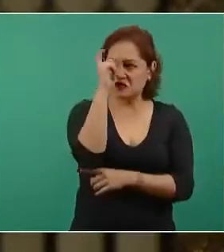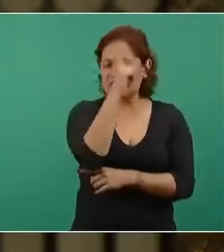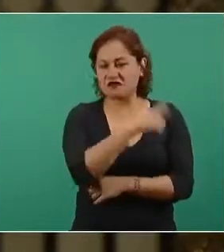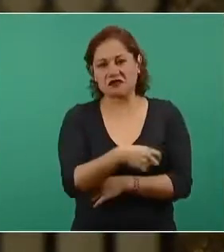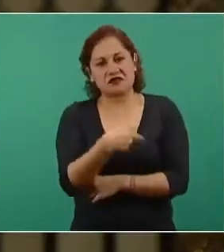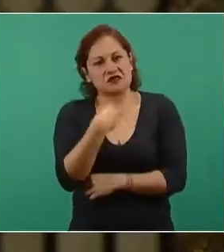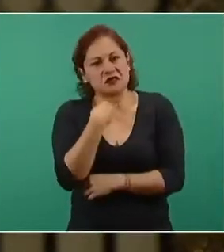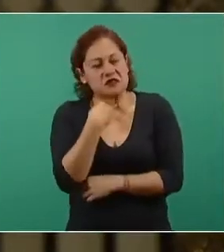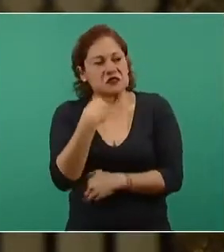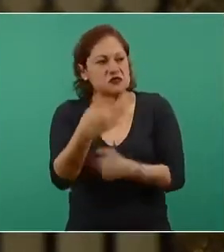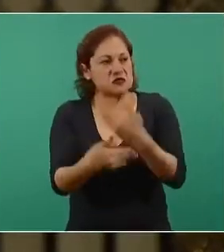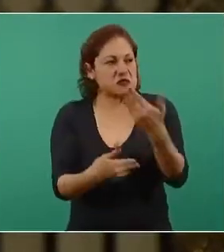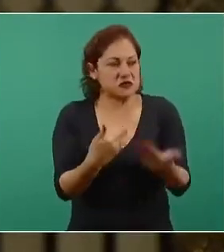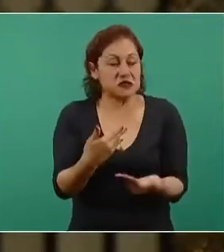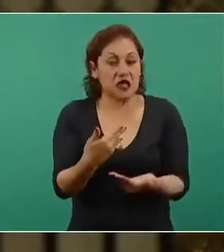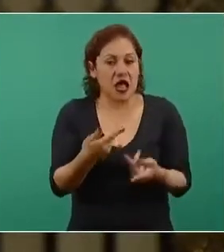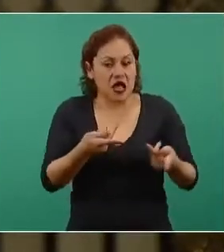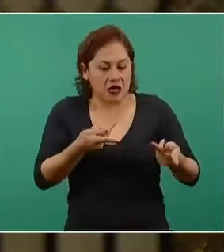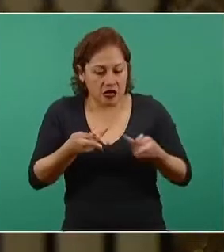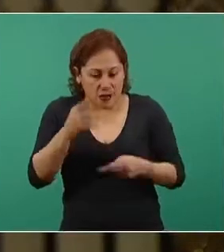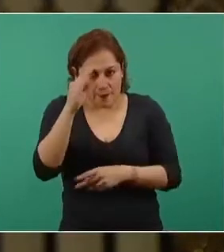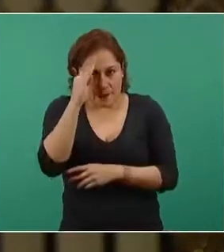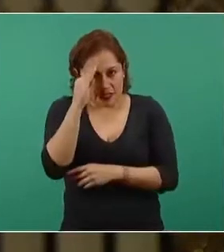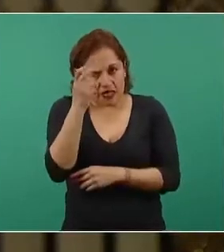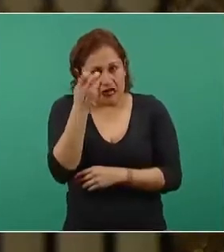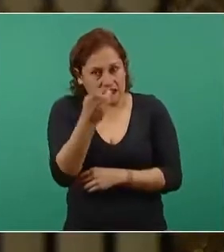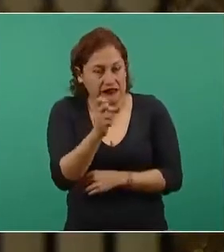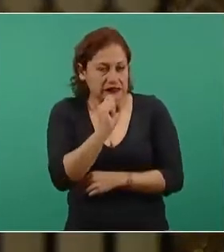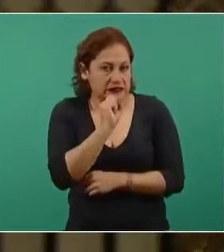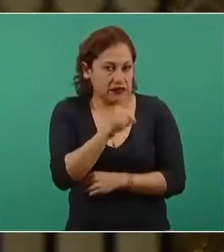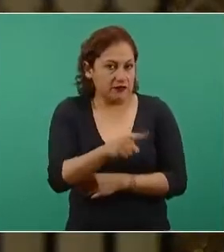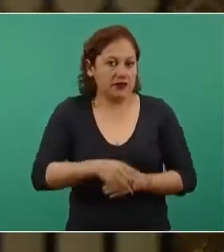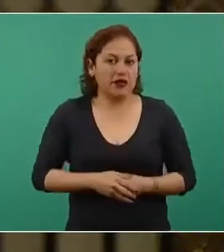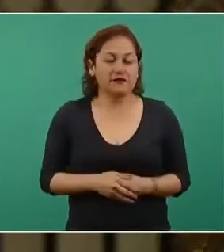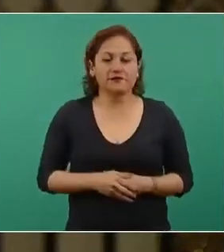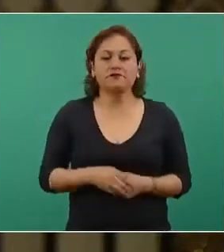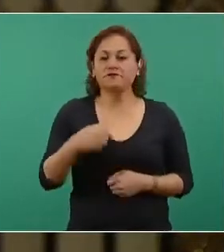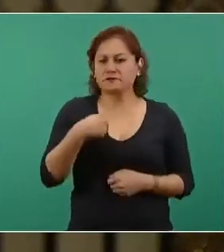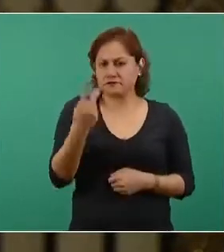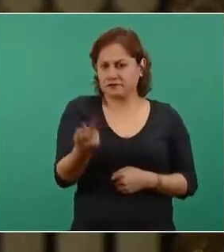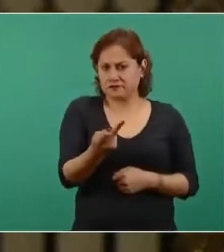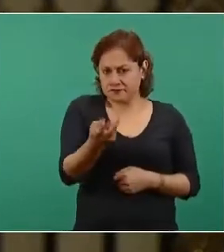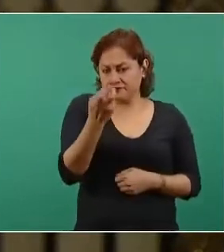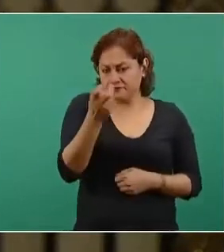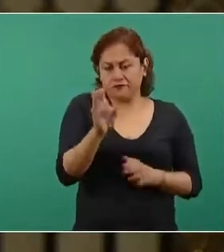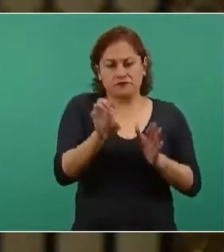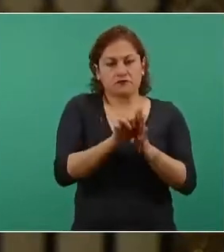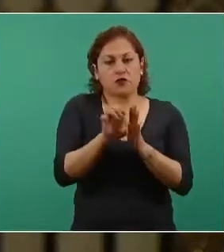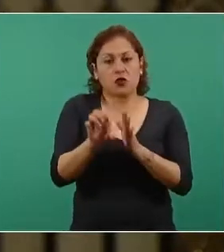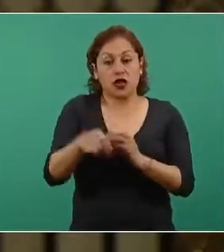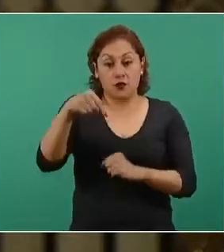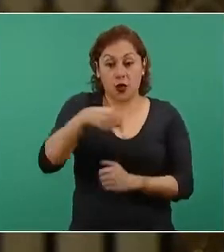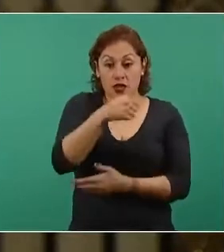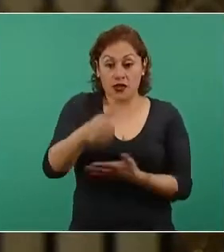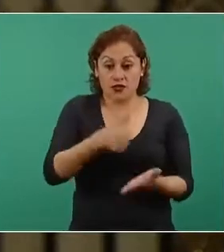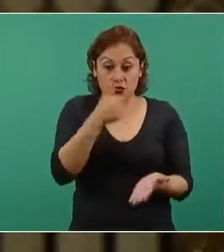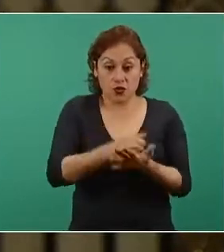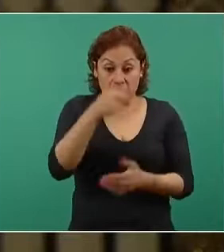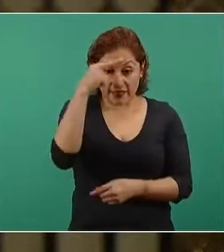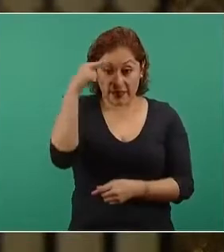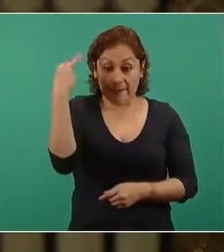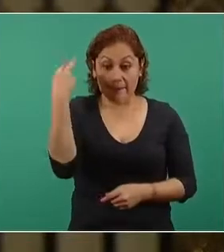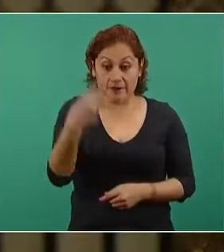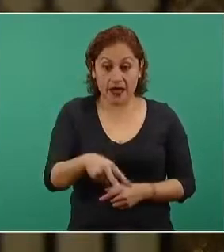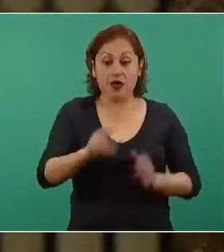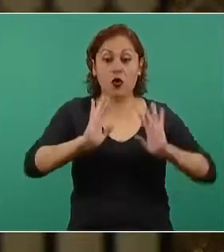tiene que calcular ese tipo de cosas. Respecto a ese tema, también hemos visto, por ejemplo, que la Ciudad de México ya